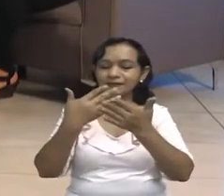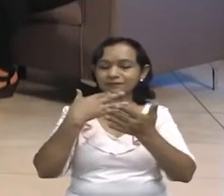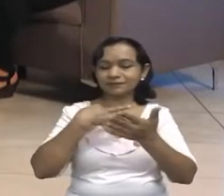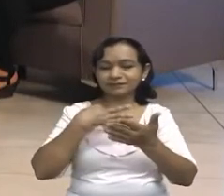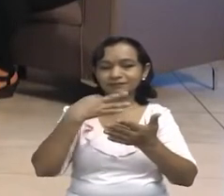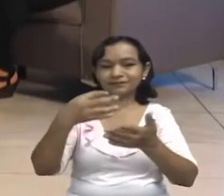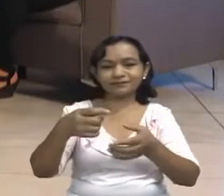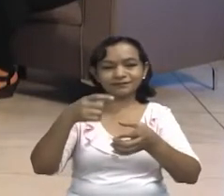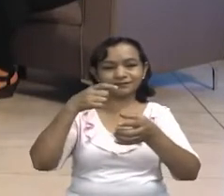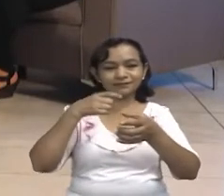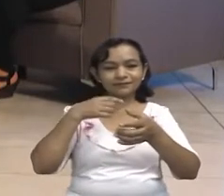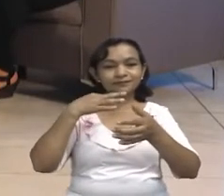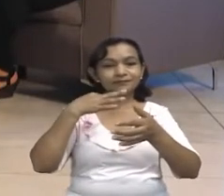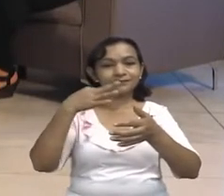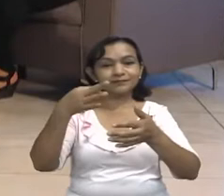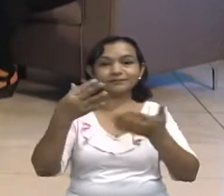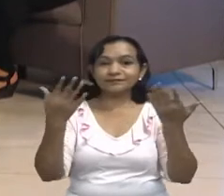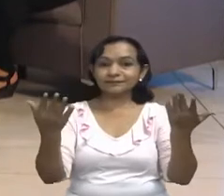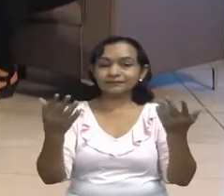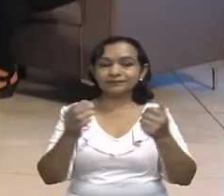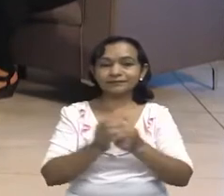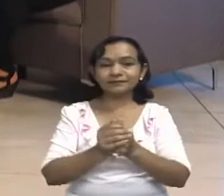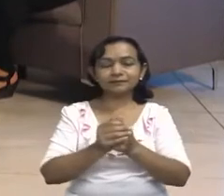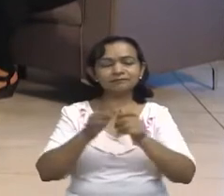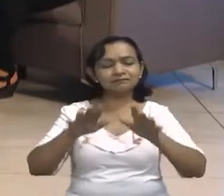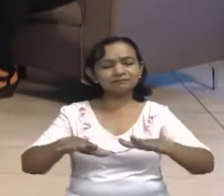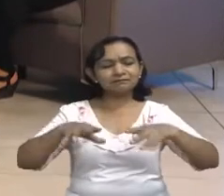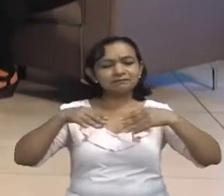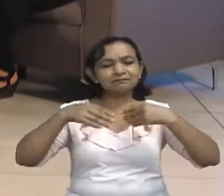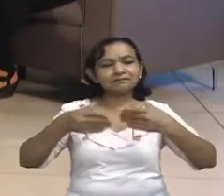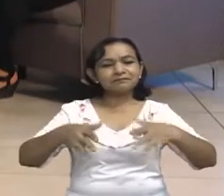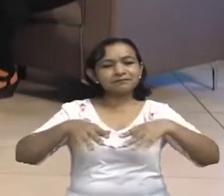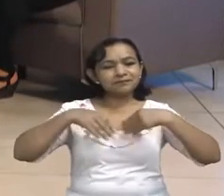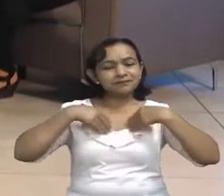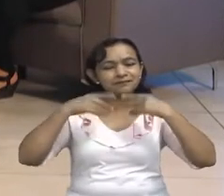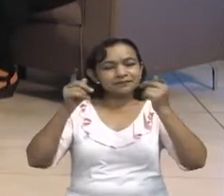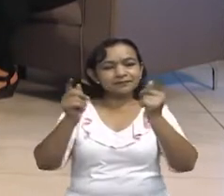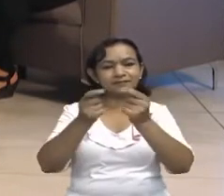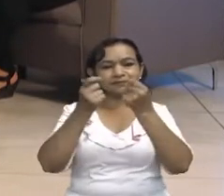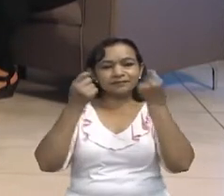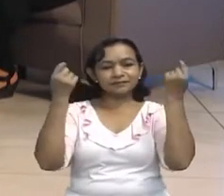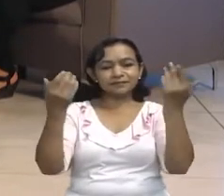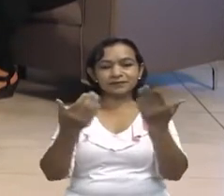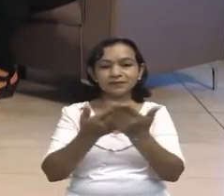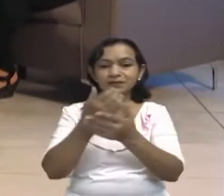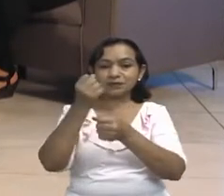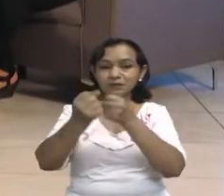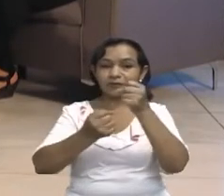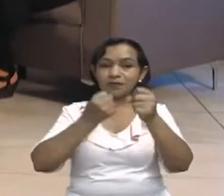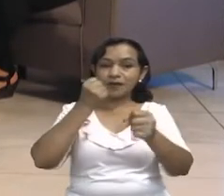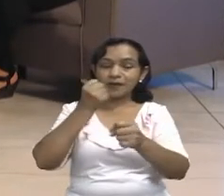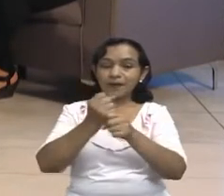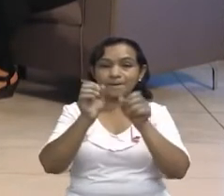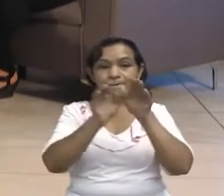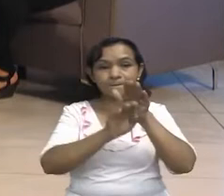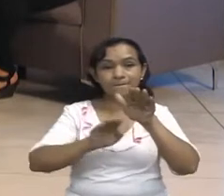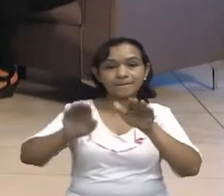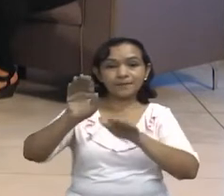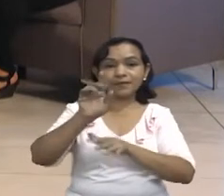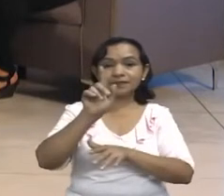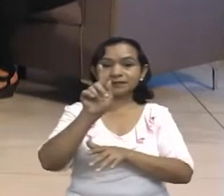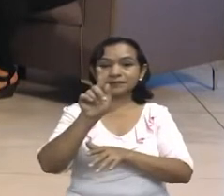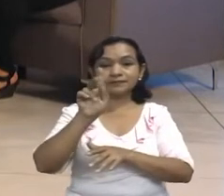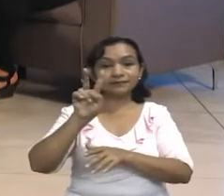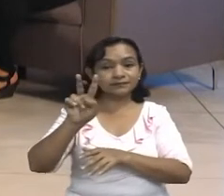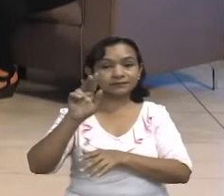aquí este día y me sumo a la celebración de este nuevo aniversario del canal parlamentario y